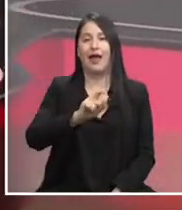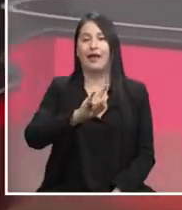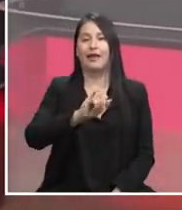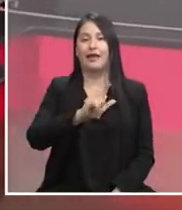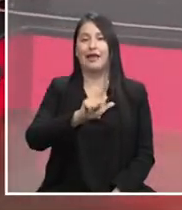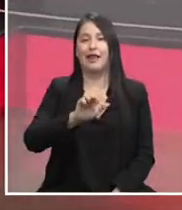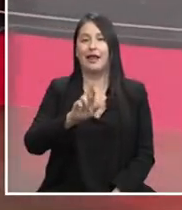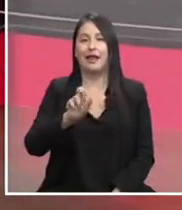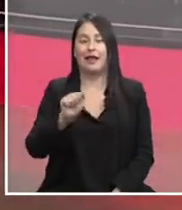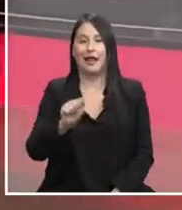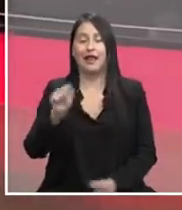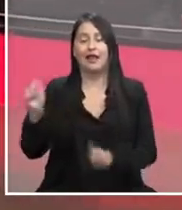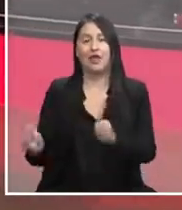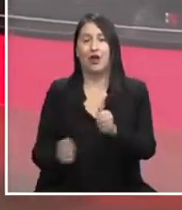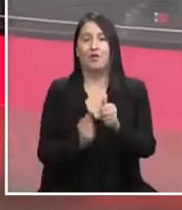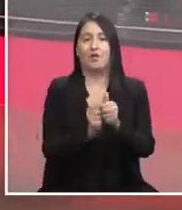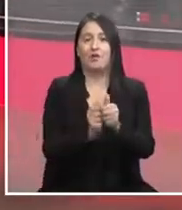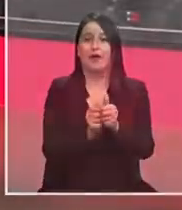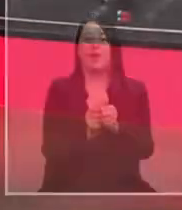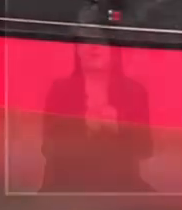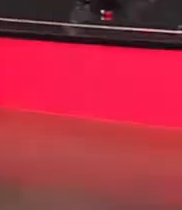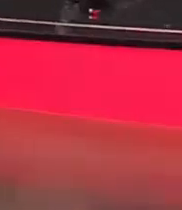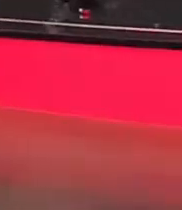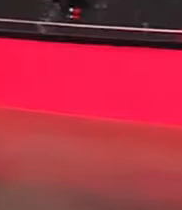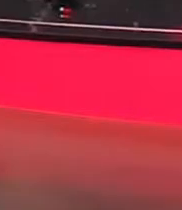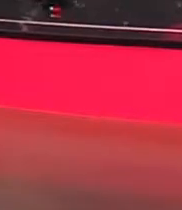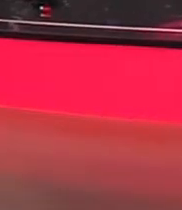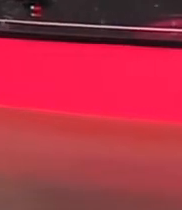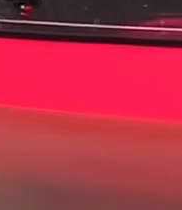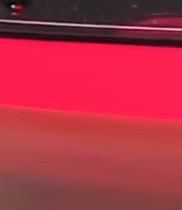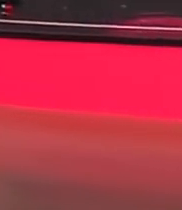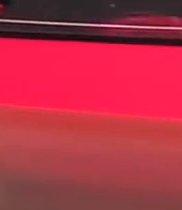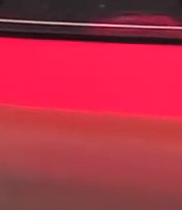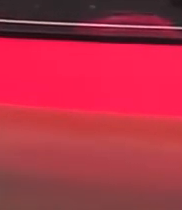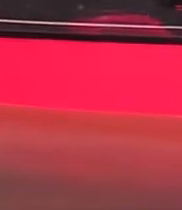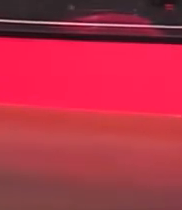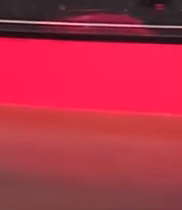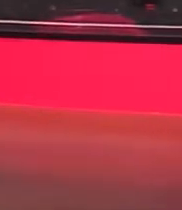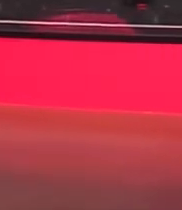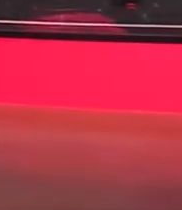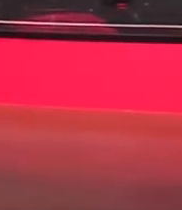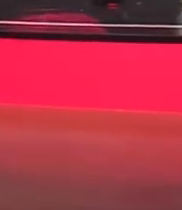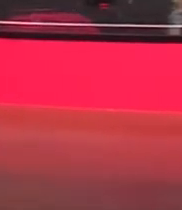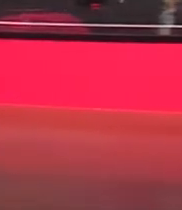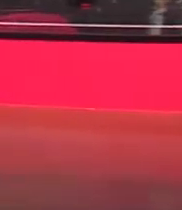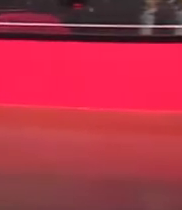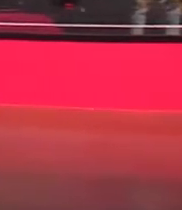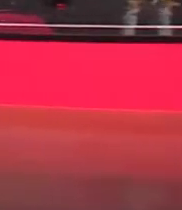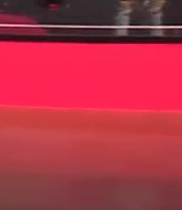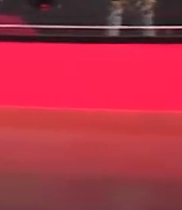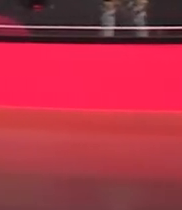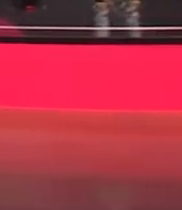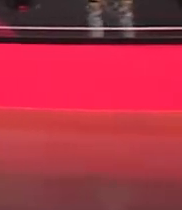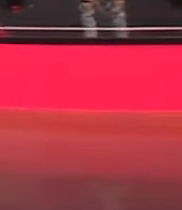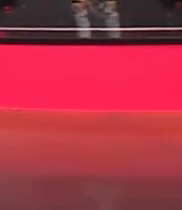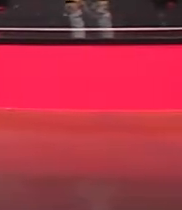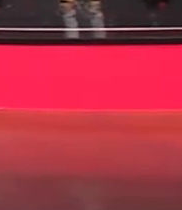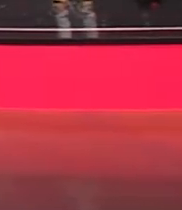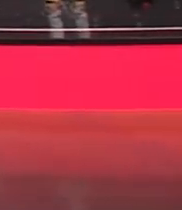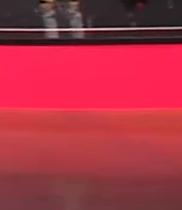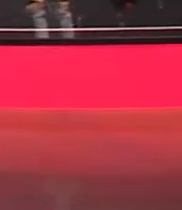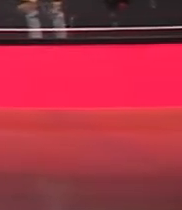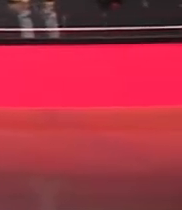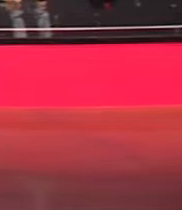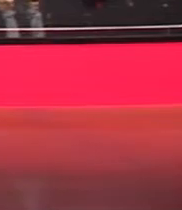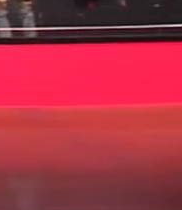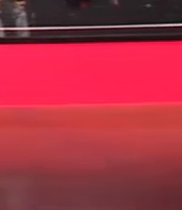Futuro con Los Gigantes Despiertan. Una charla, Felipe, quizás aún más pertinente hoy día que tenemos esta erupción del volcán